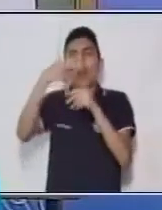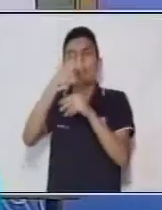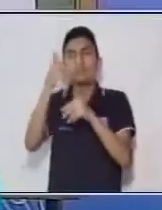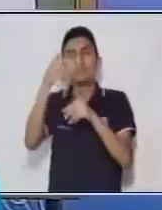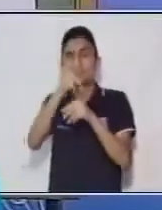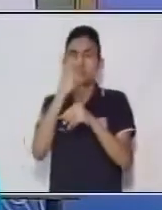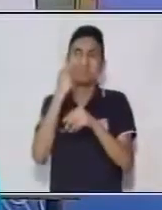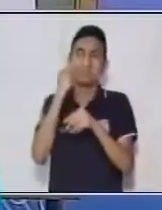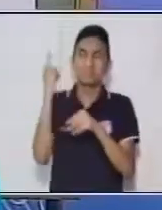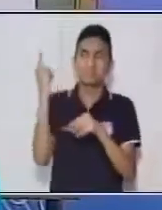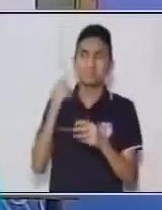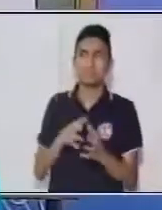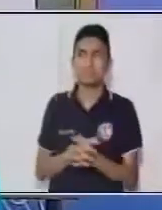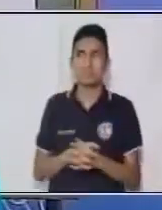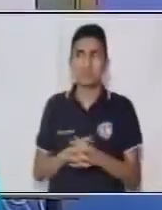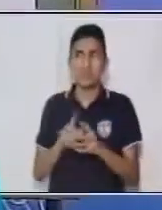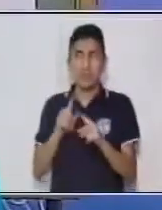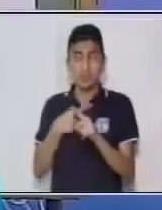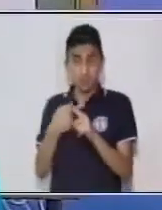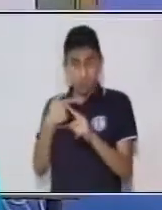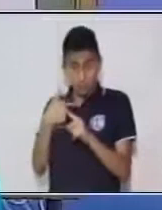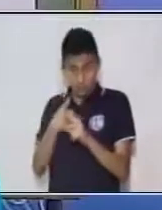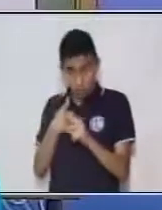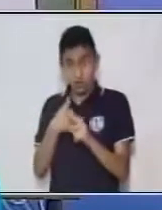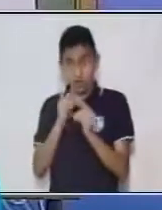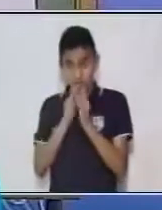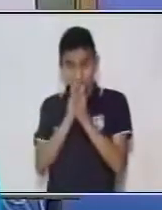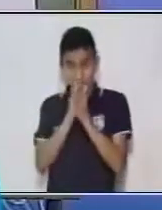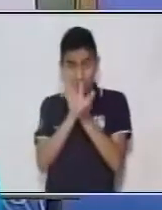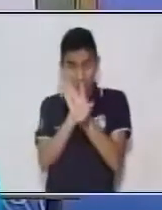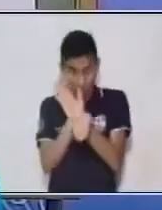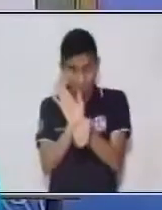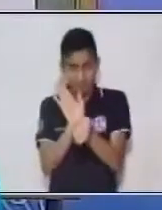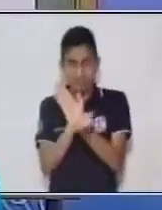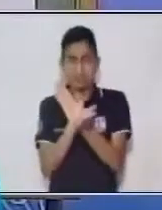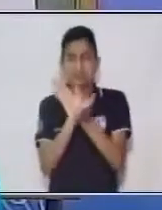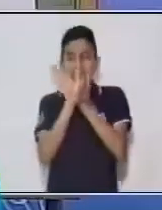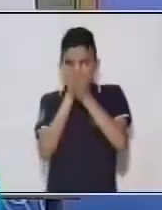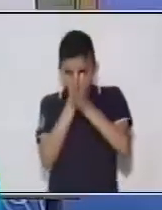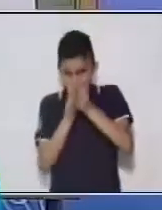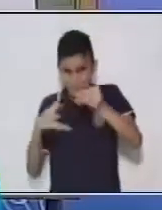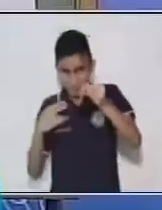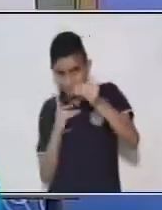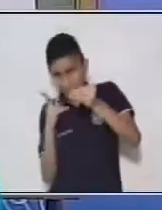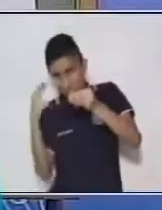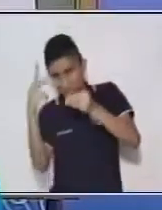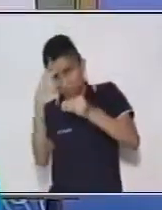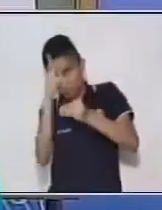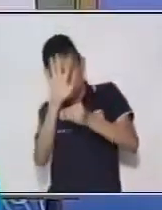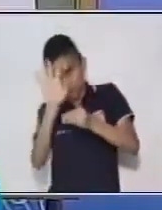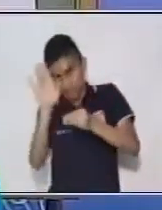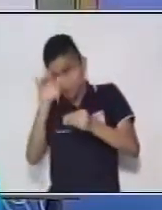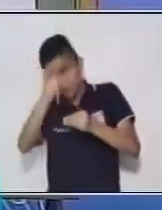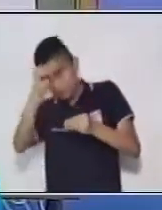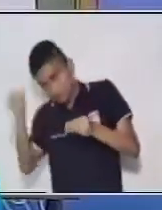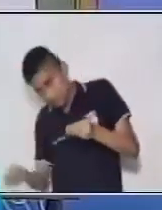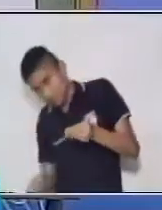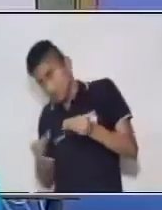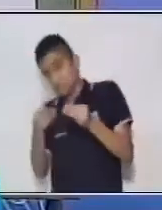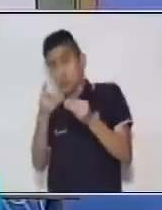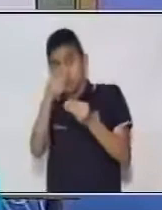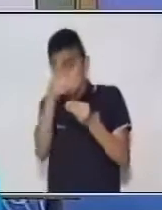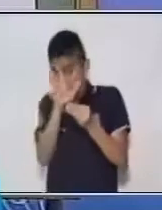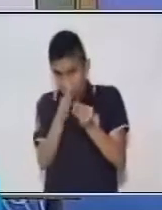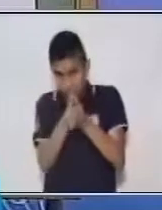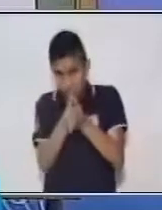doble. Entonces, cuando lo abro, obtengo una forma. Cuando lo abro, voy a obtener una